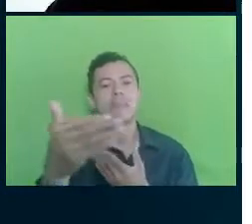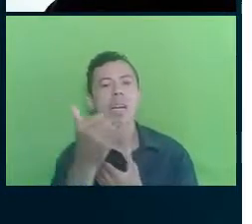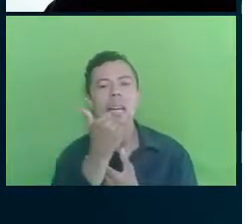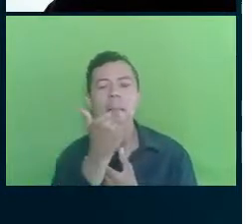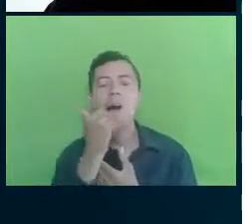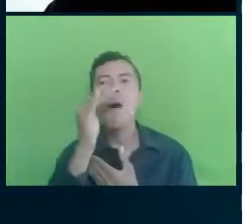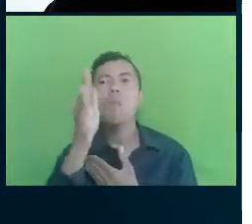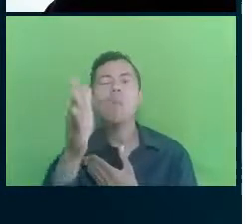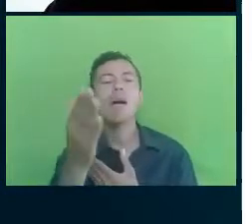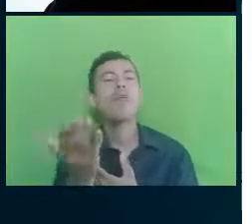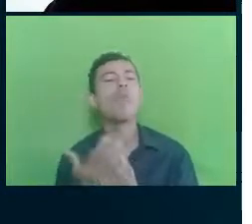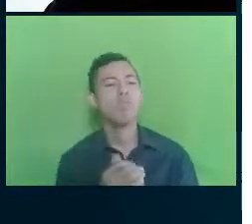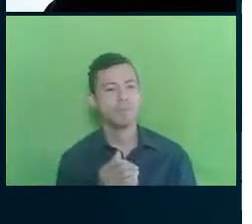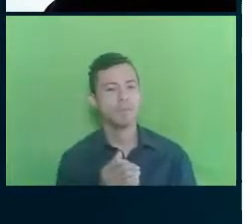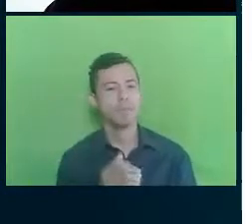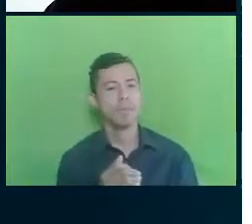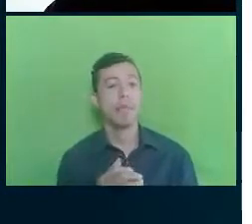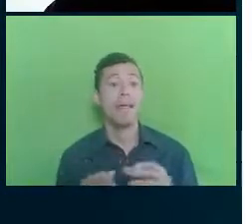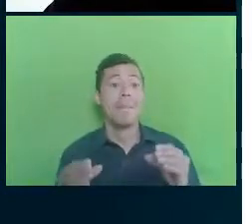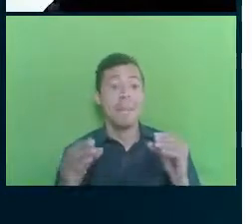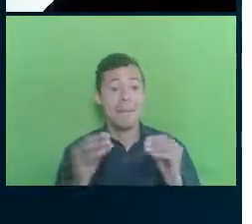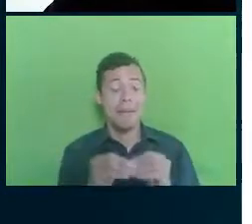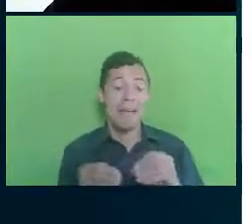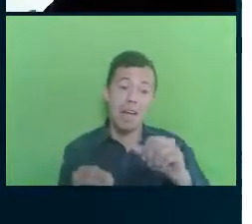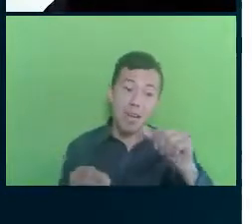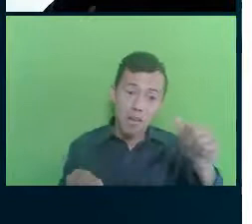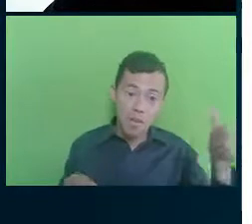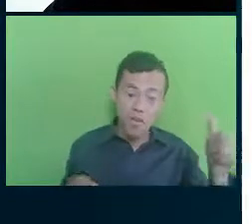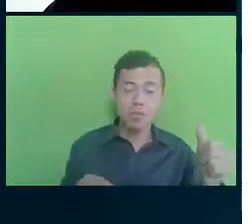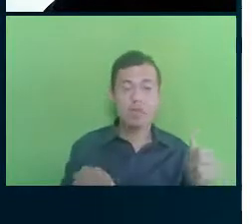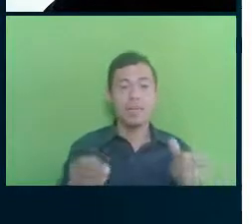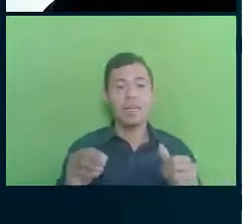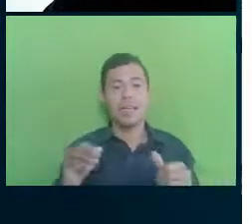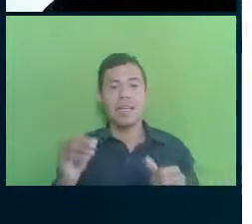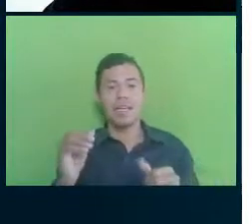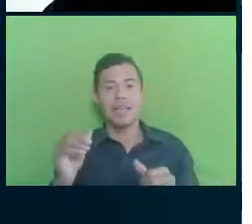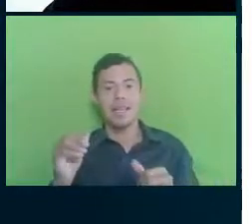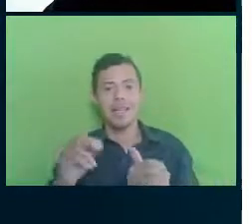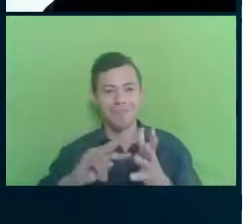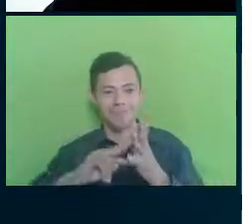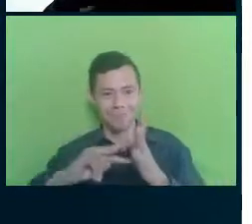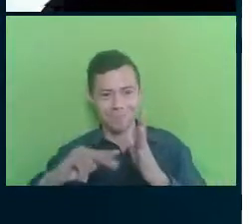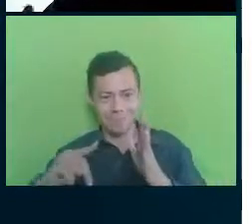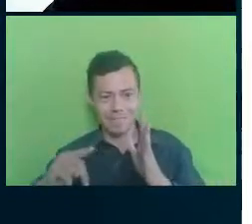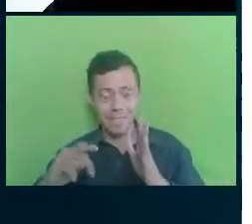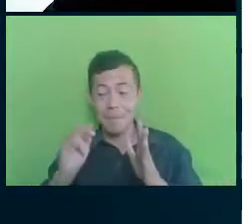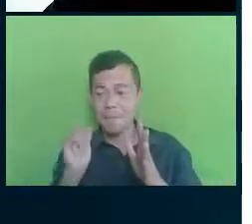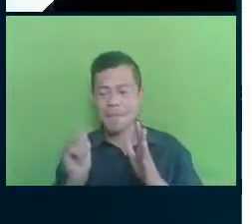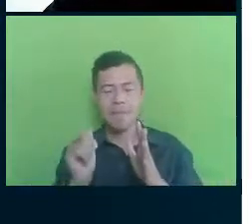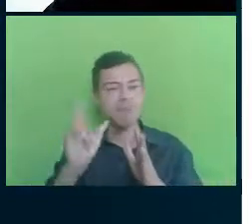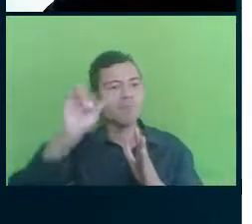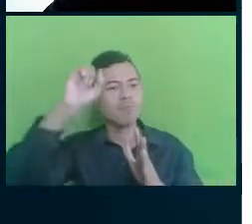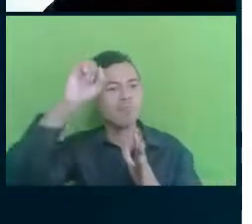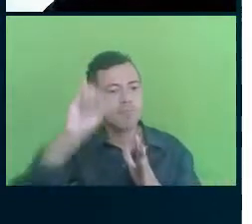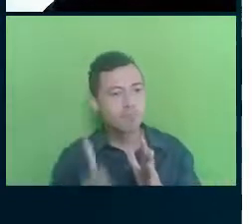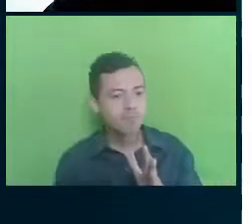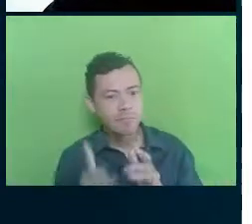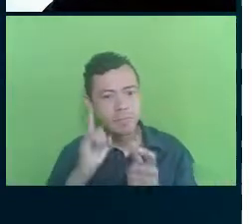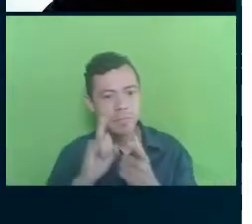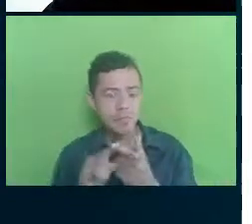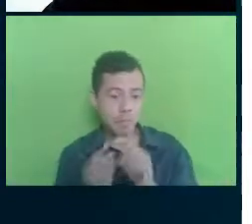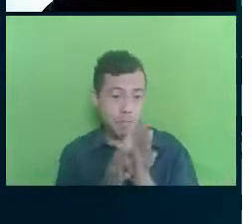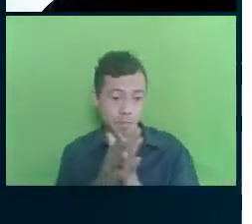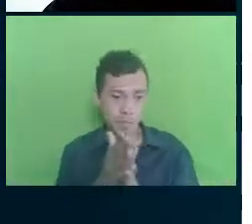futuro. Y prescriptiva es el algoritmo toma las decisiones con base a esa información que él mismo está